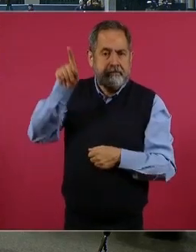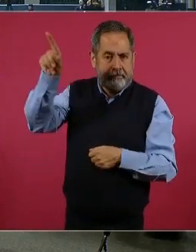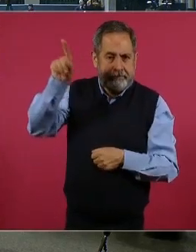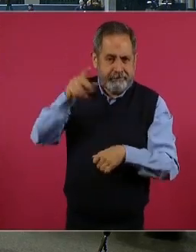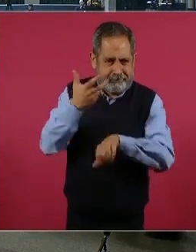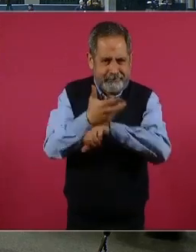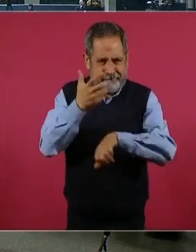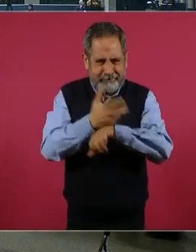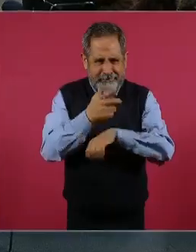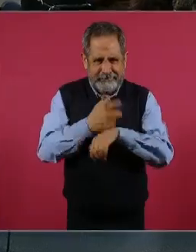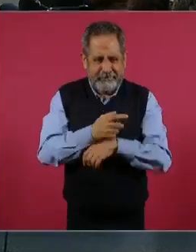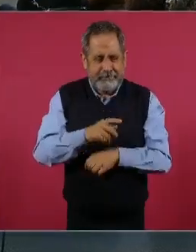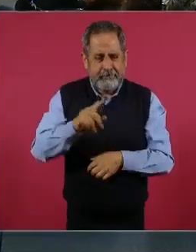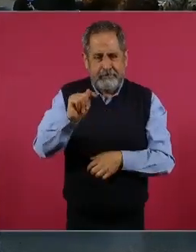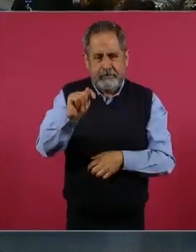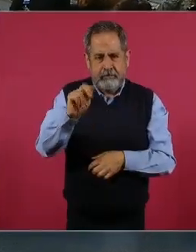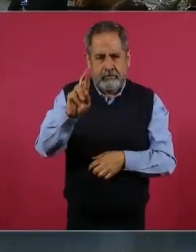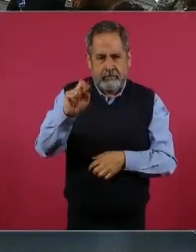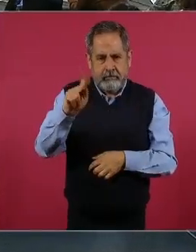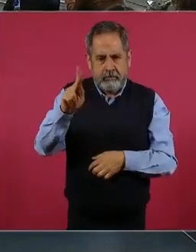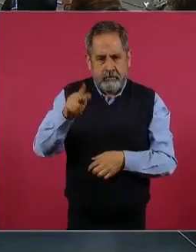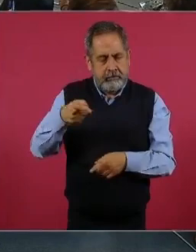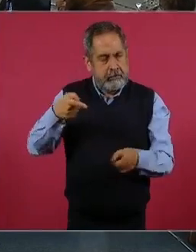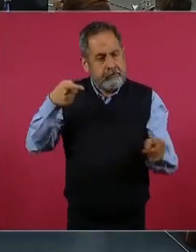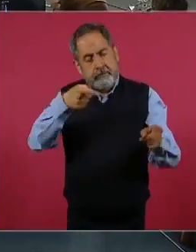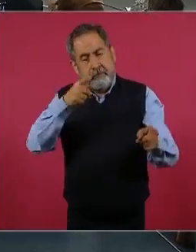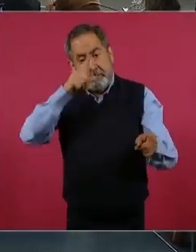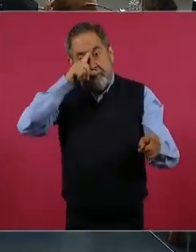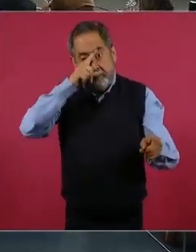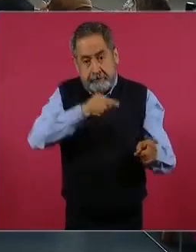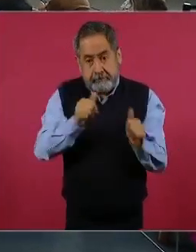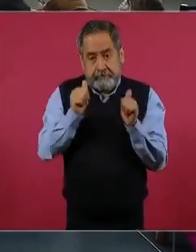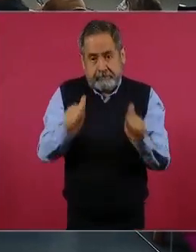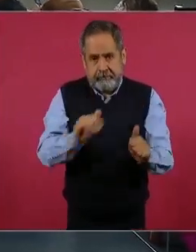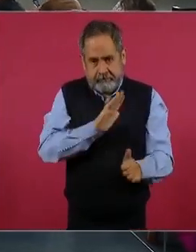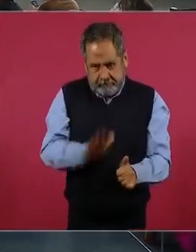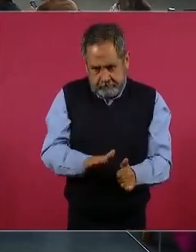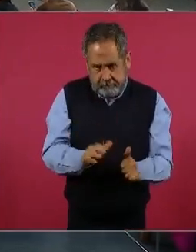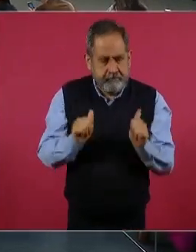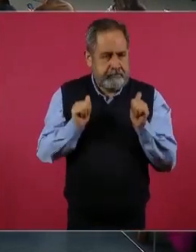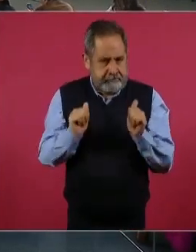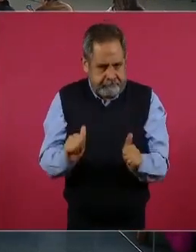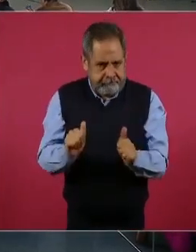Donald Trump hace unos días dejó de manifiesto otra vez